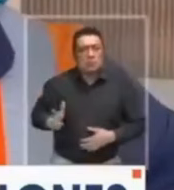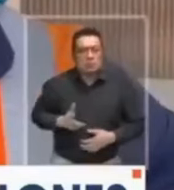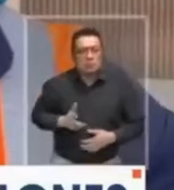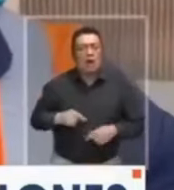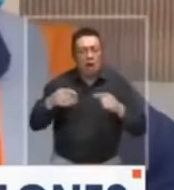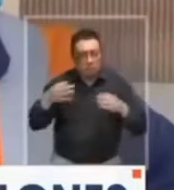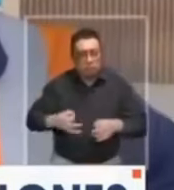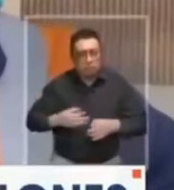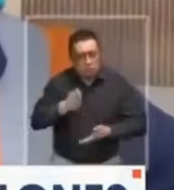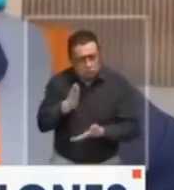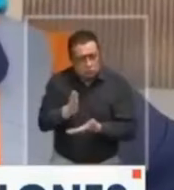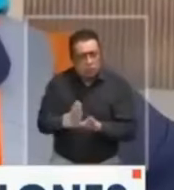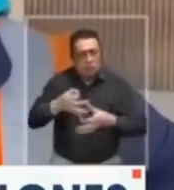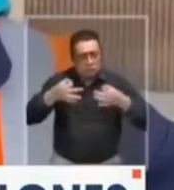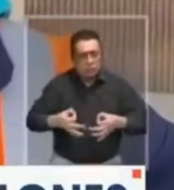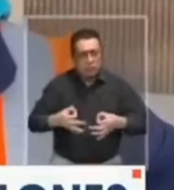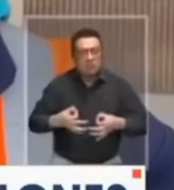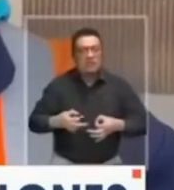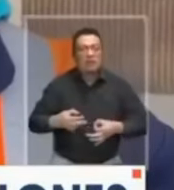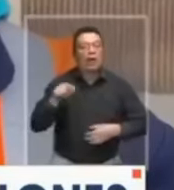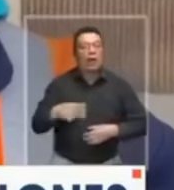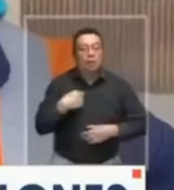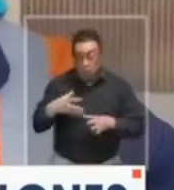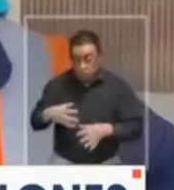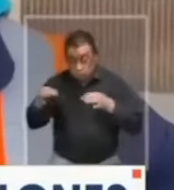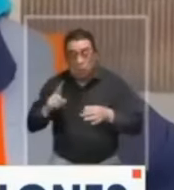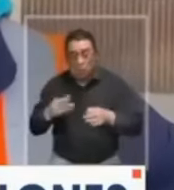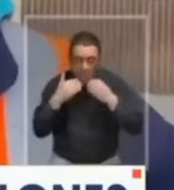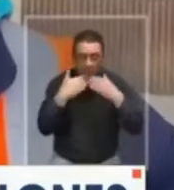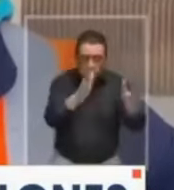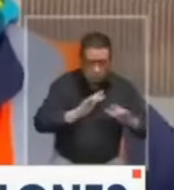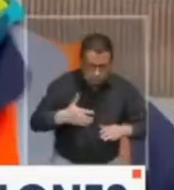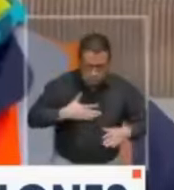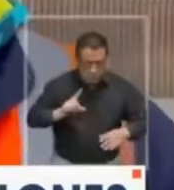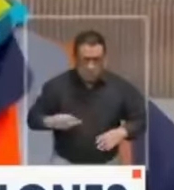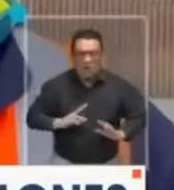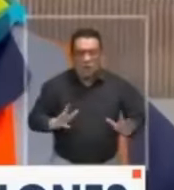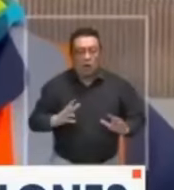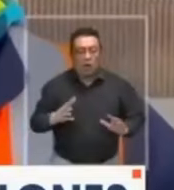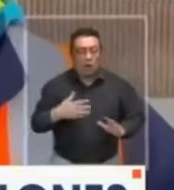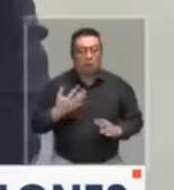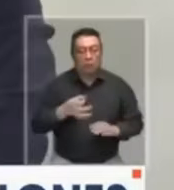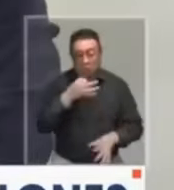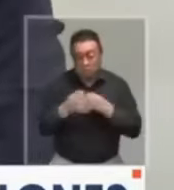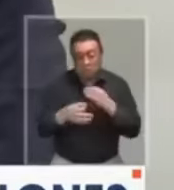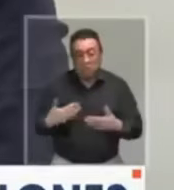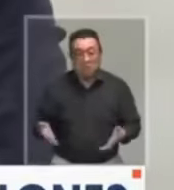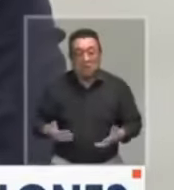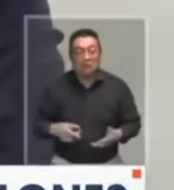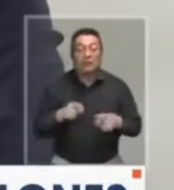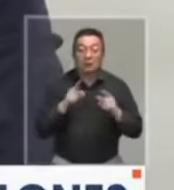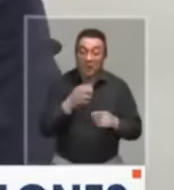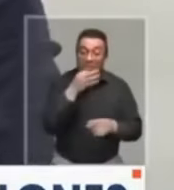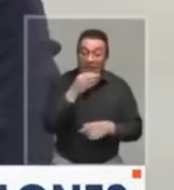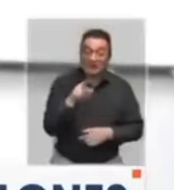a ellos lo que es honradez, lo que si encuentran algo hay que devolverlo. Así que tengo para contarlo a ellos. Y es que tal como dice